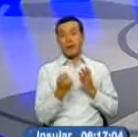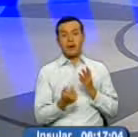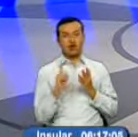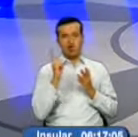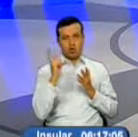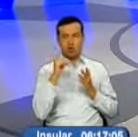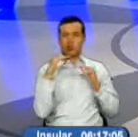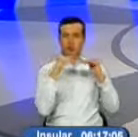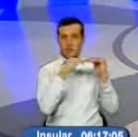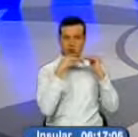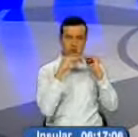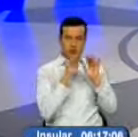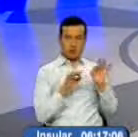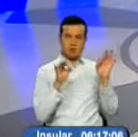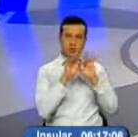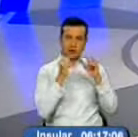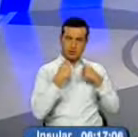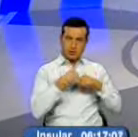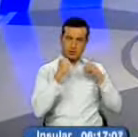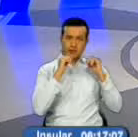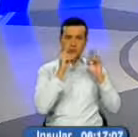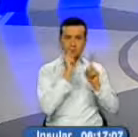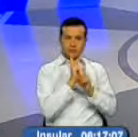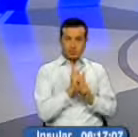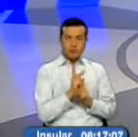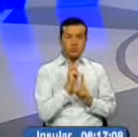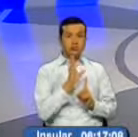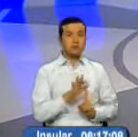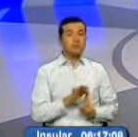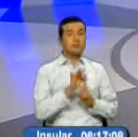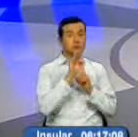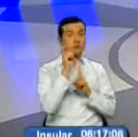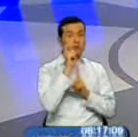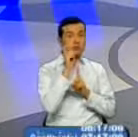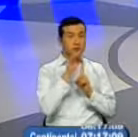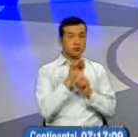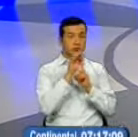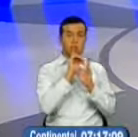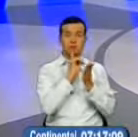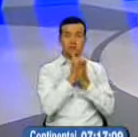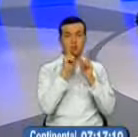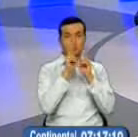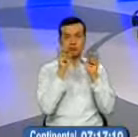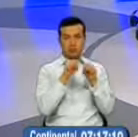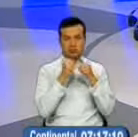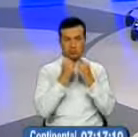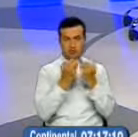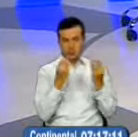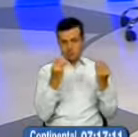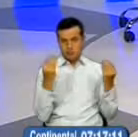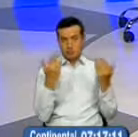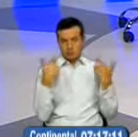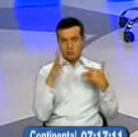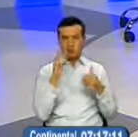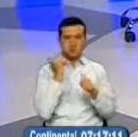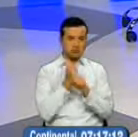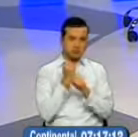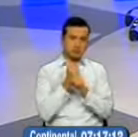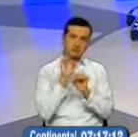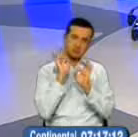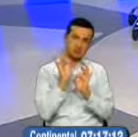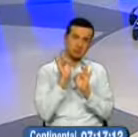en paralelo, pero con también intensidad en aquellos que sí estamos retrasados. Así porque es. En el tema de las áreas sociales sí se ha hecho un buen trabajo.